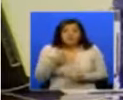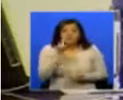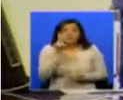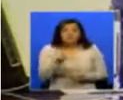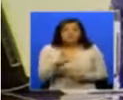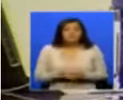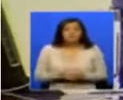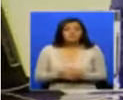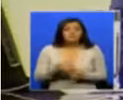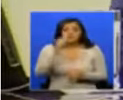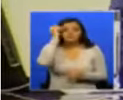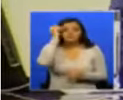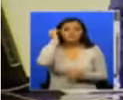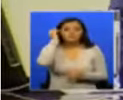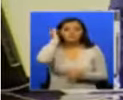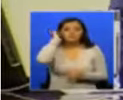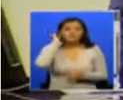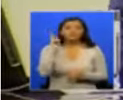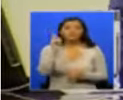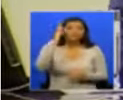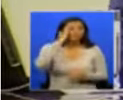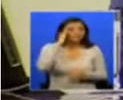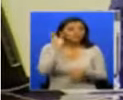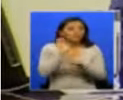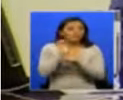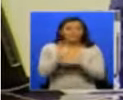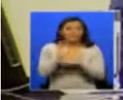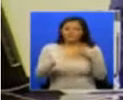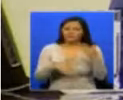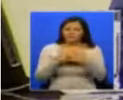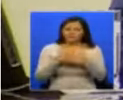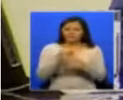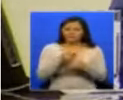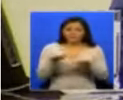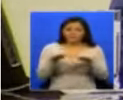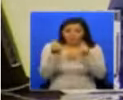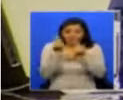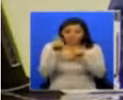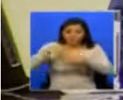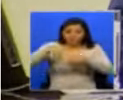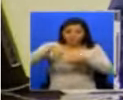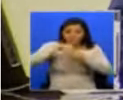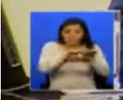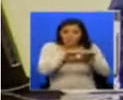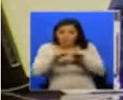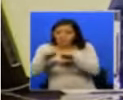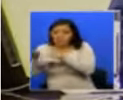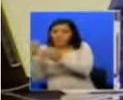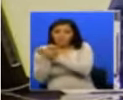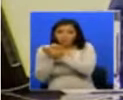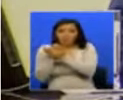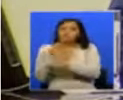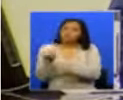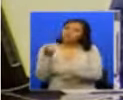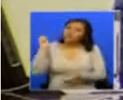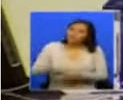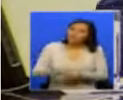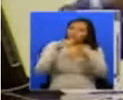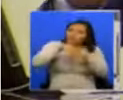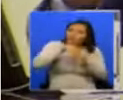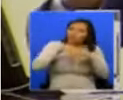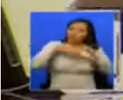sepa, ¿no? Esos fondos de estabilización, que además eran un absurdo económico, como habíamos dicho, o sea, que ustedes